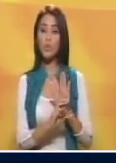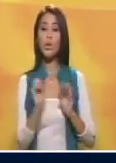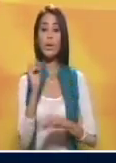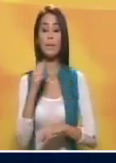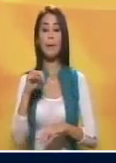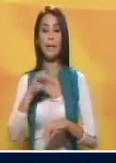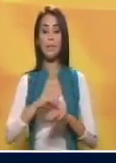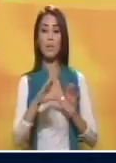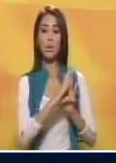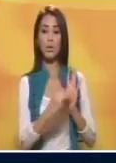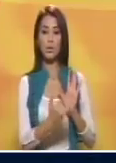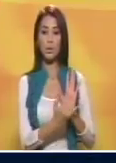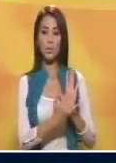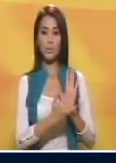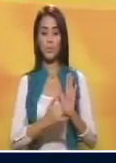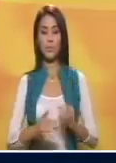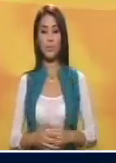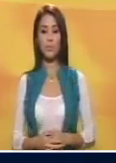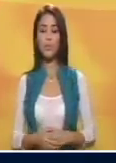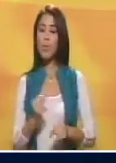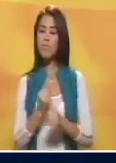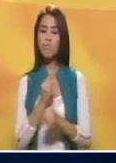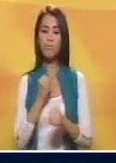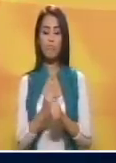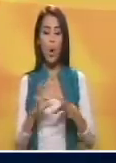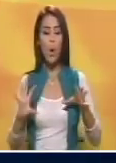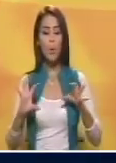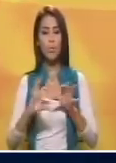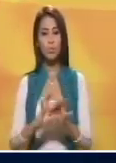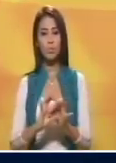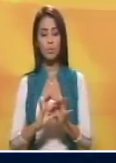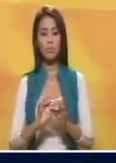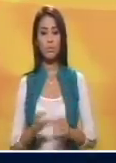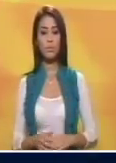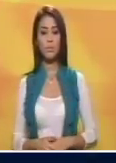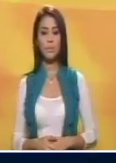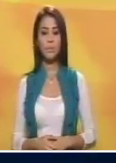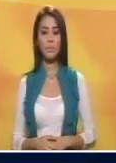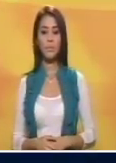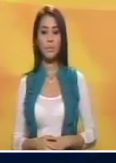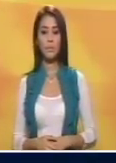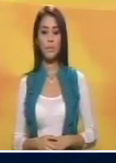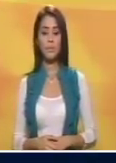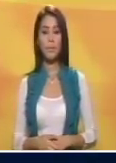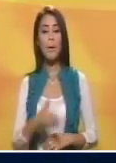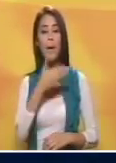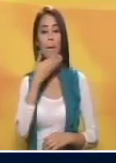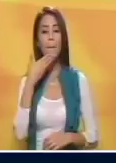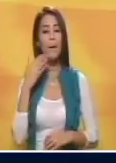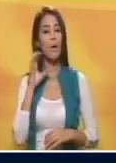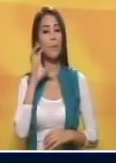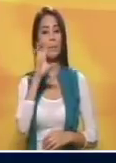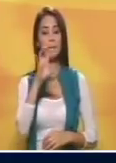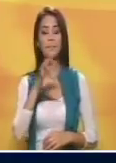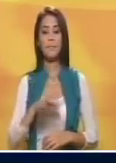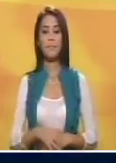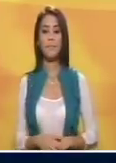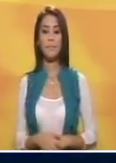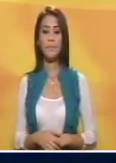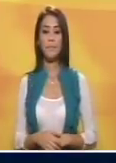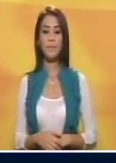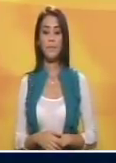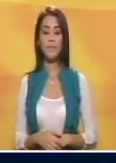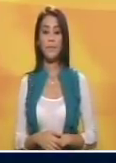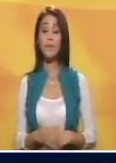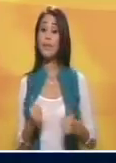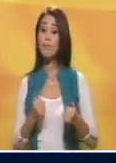Nacional Constituyente, trabajen en conjunto para lo mejor del país, en